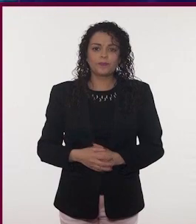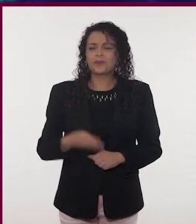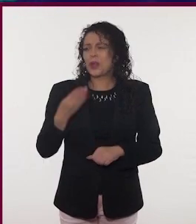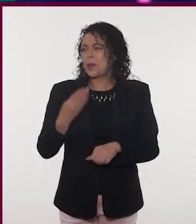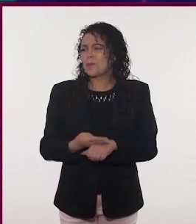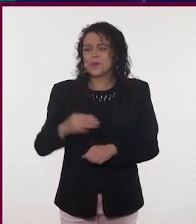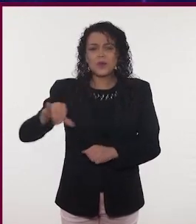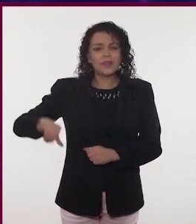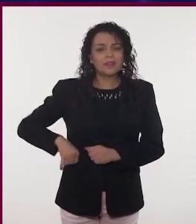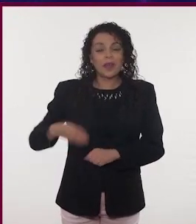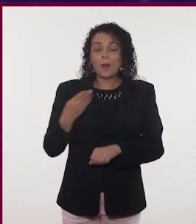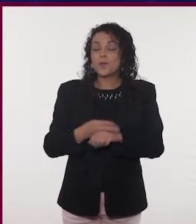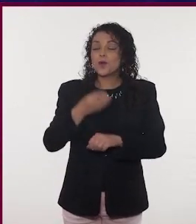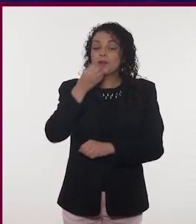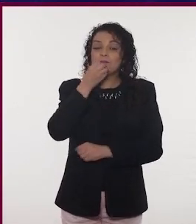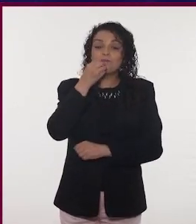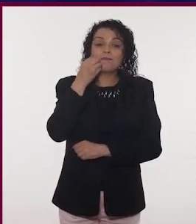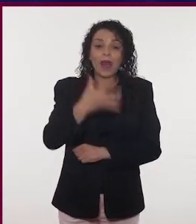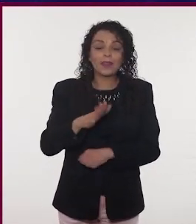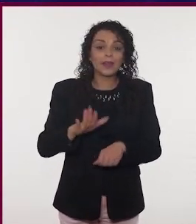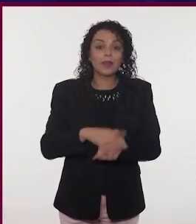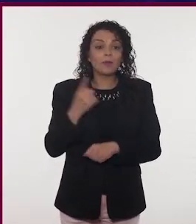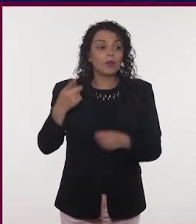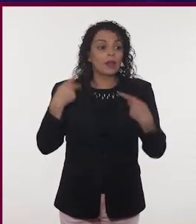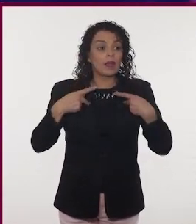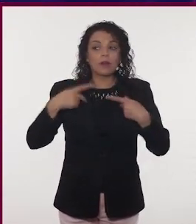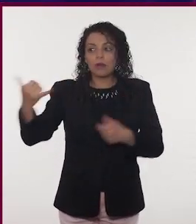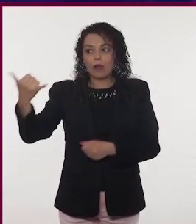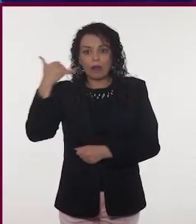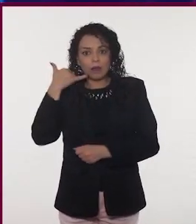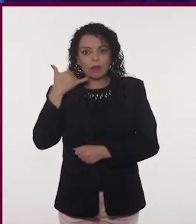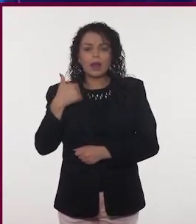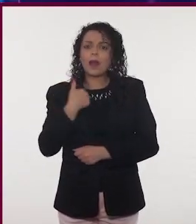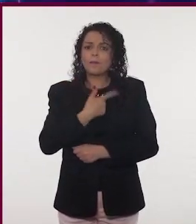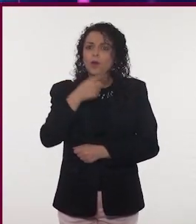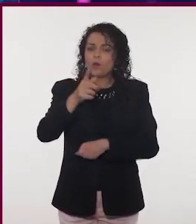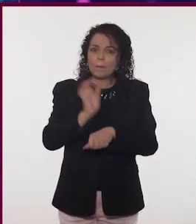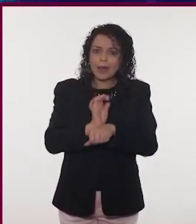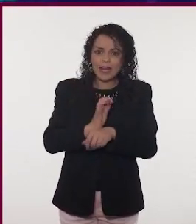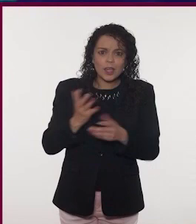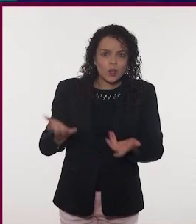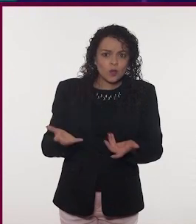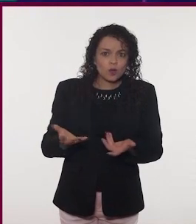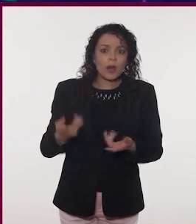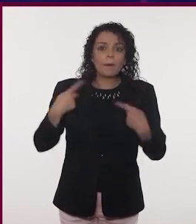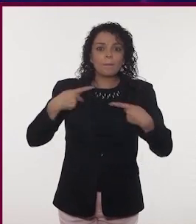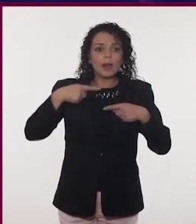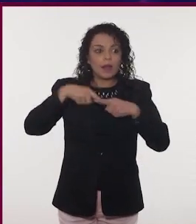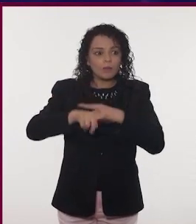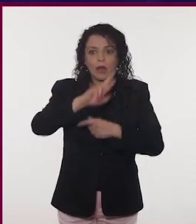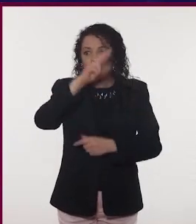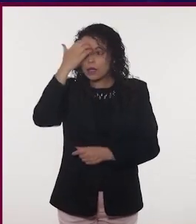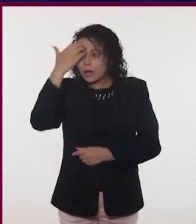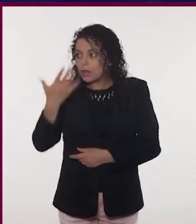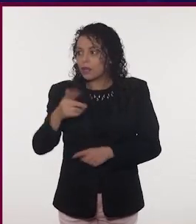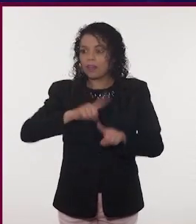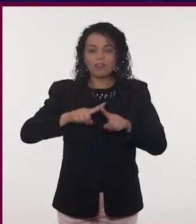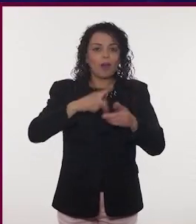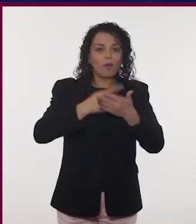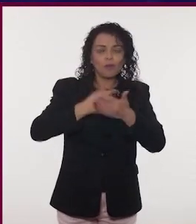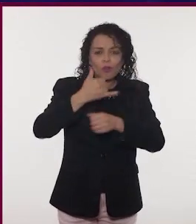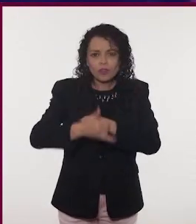padre, es muy padre cuando la gente te habla para decirte que le gustó la película, que mucha gente te reconoce, que te preguntan qué más proyectos